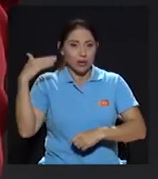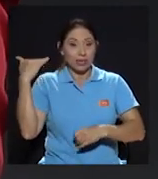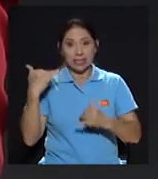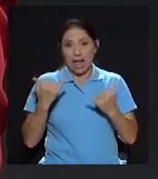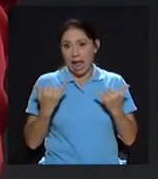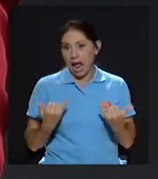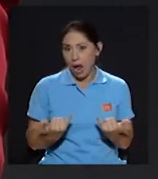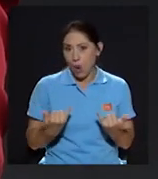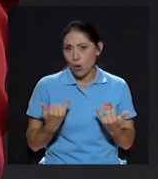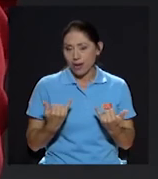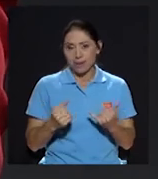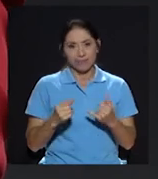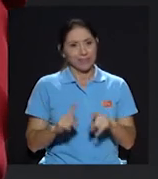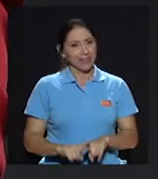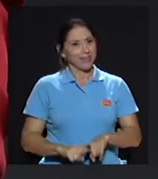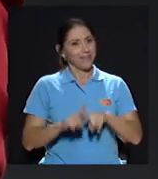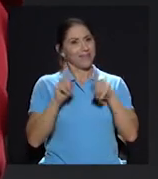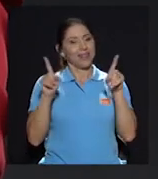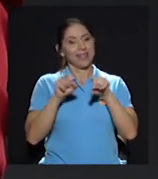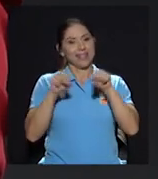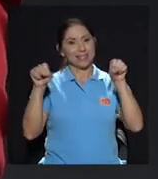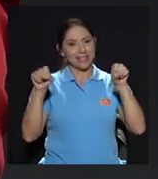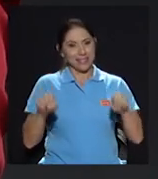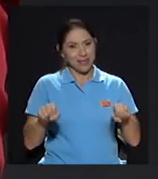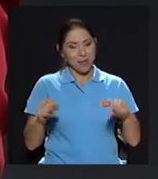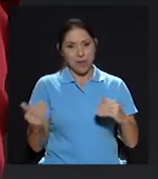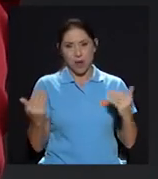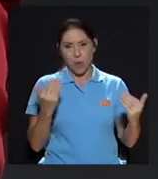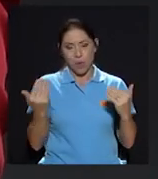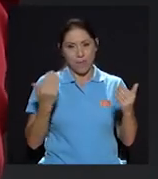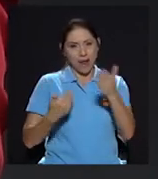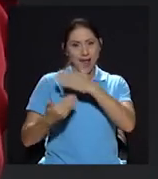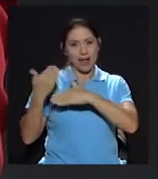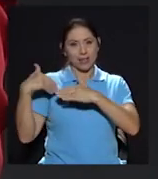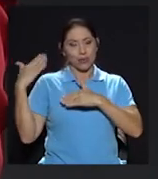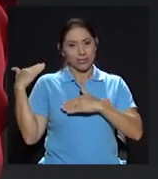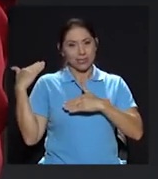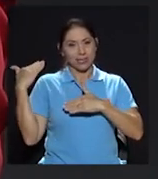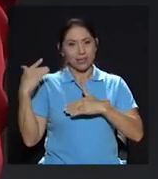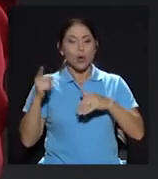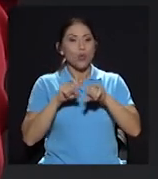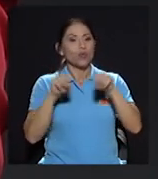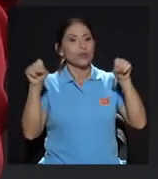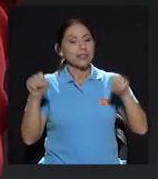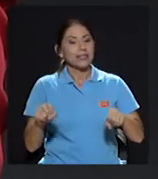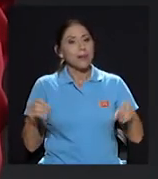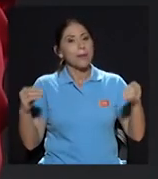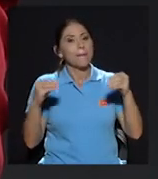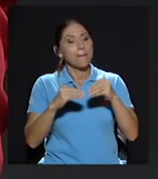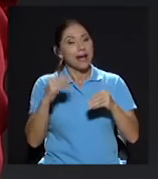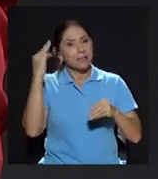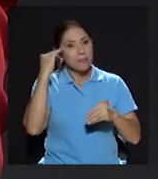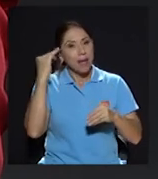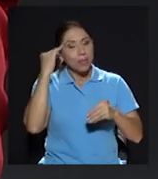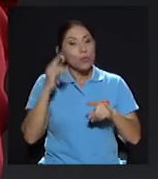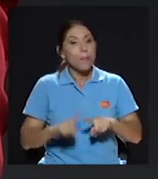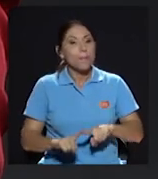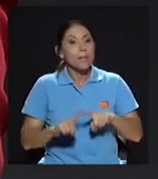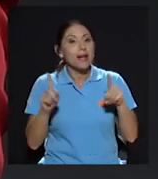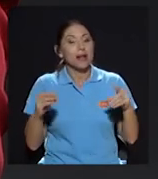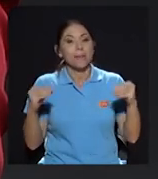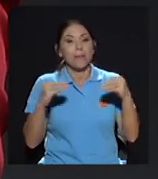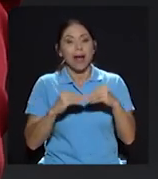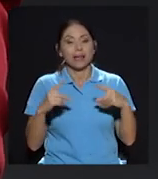muy diferente evidentemente al sistema de entonces un sistema si bien mucho más maduro es un sistema más